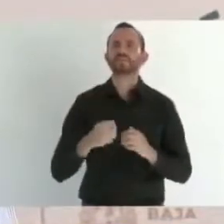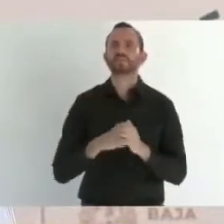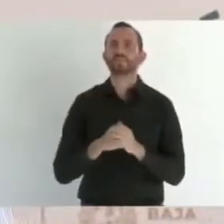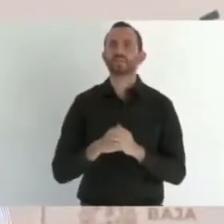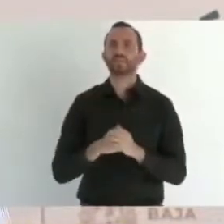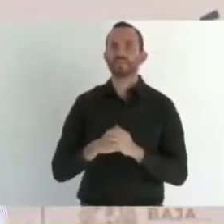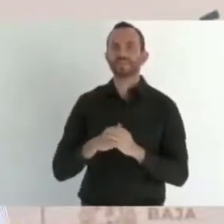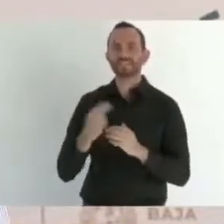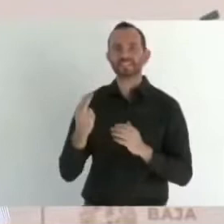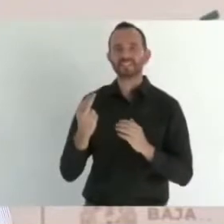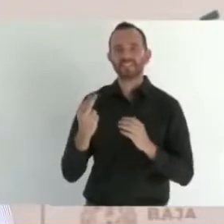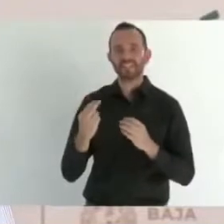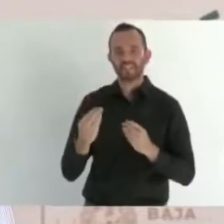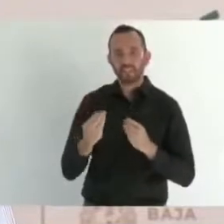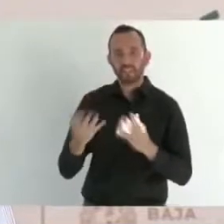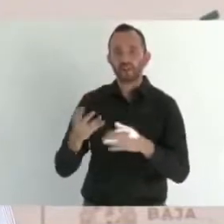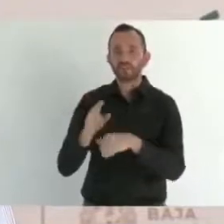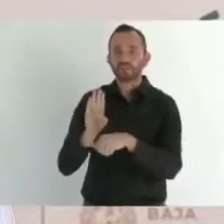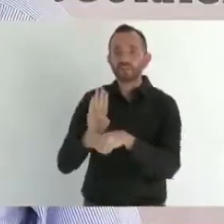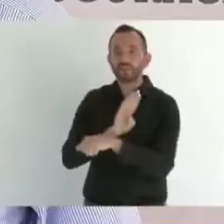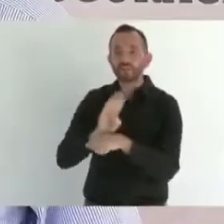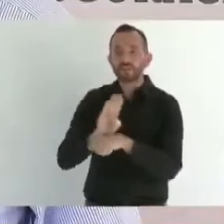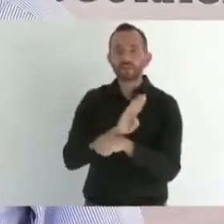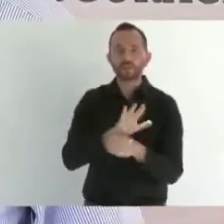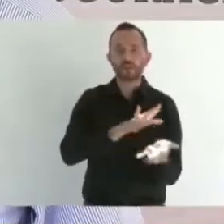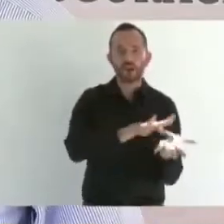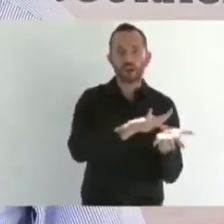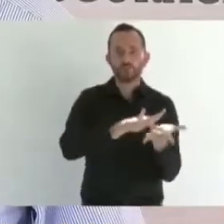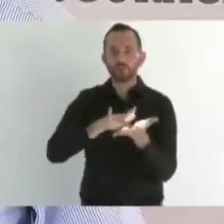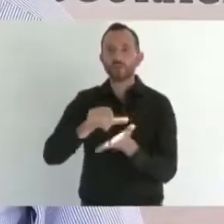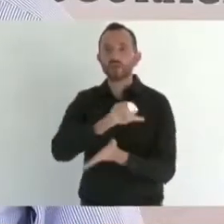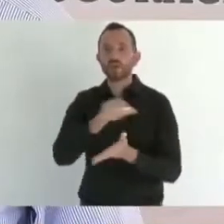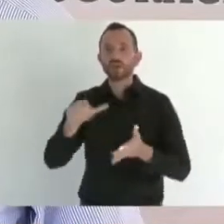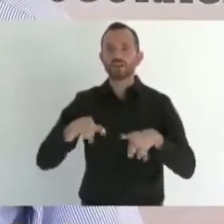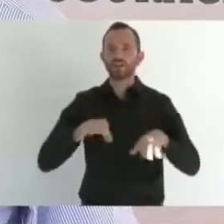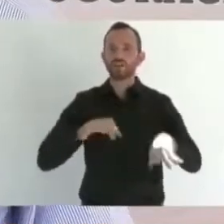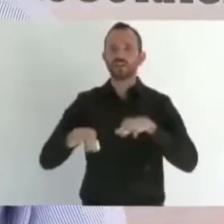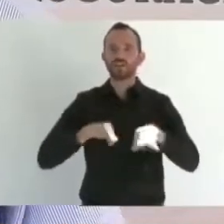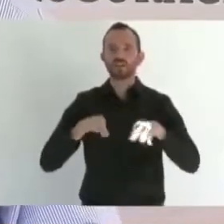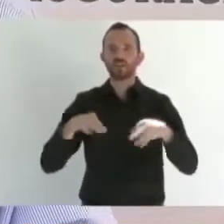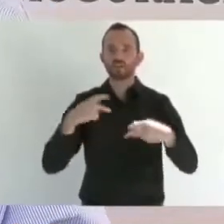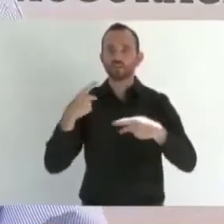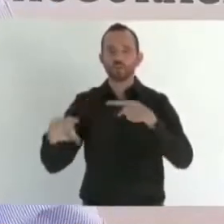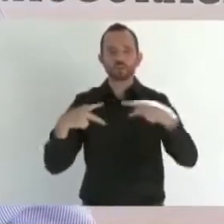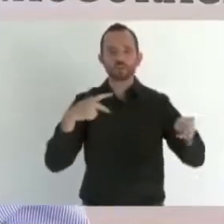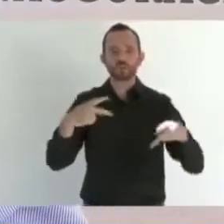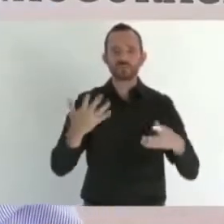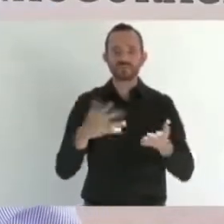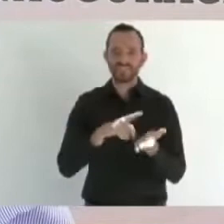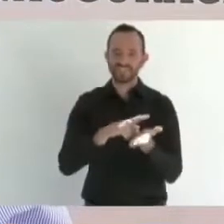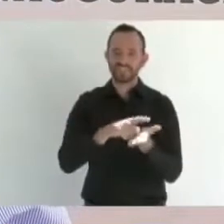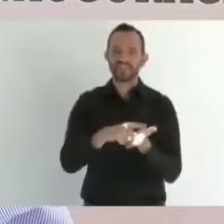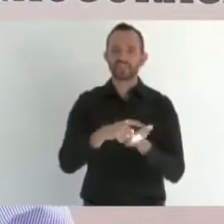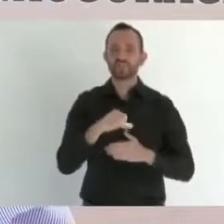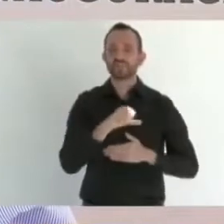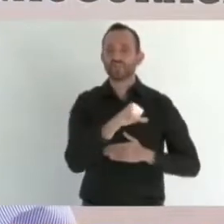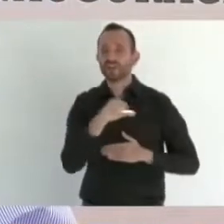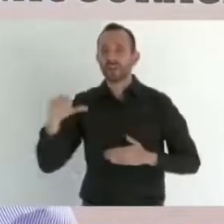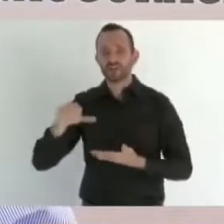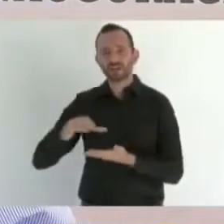ministraciones a los trabajadores sobre todo a los trabajadores agrícolas